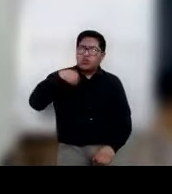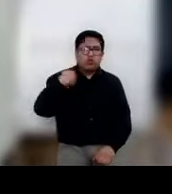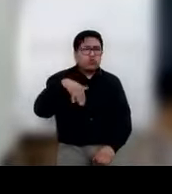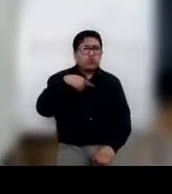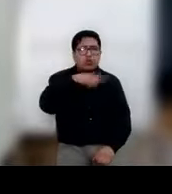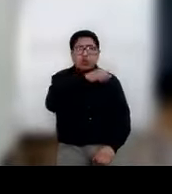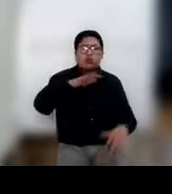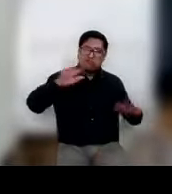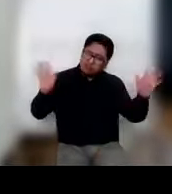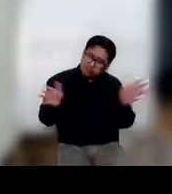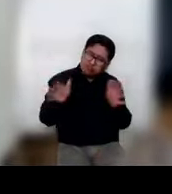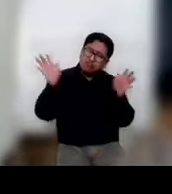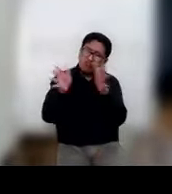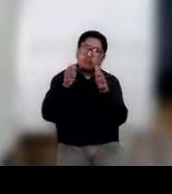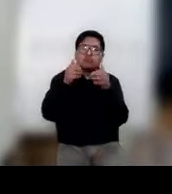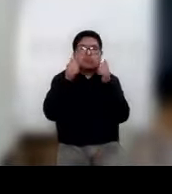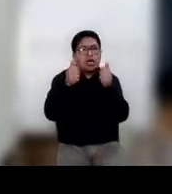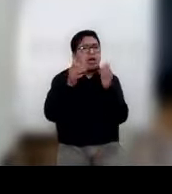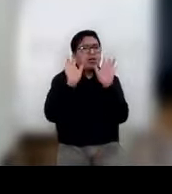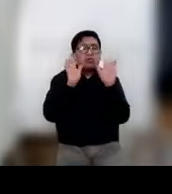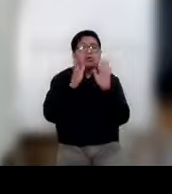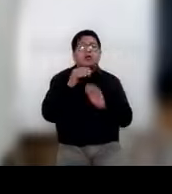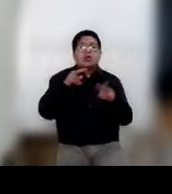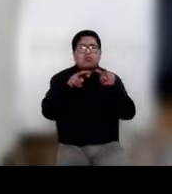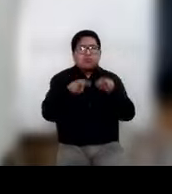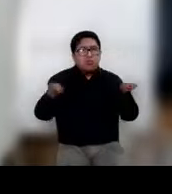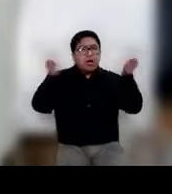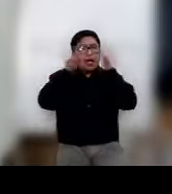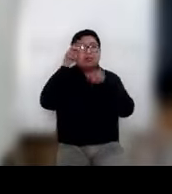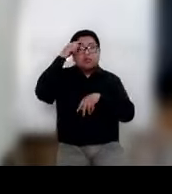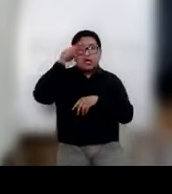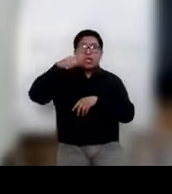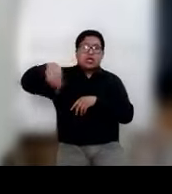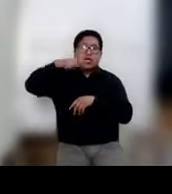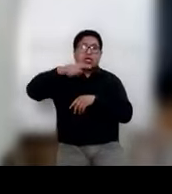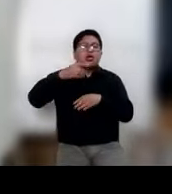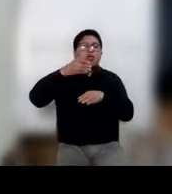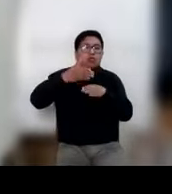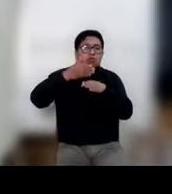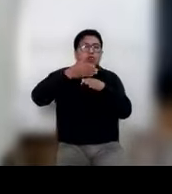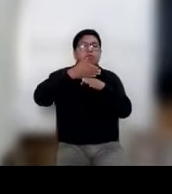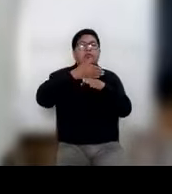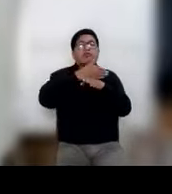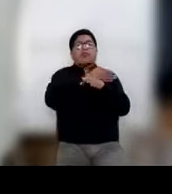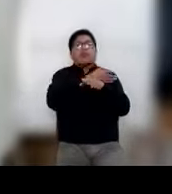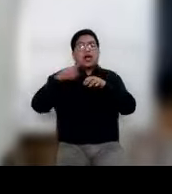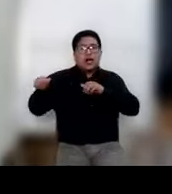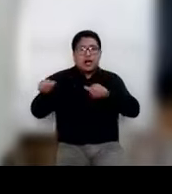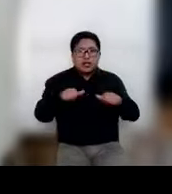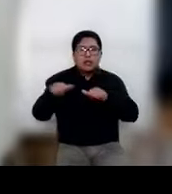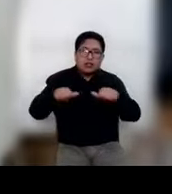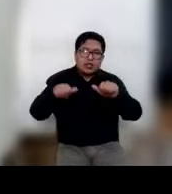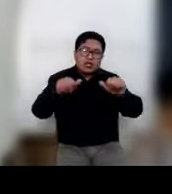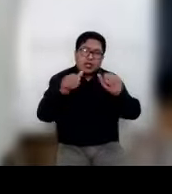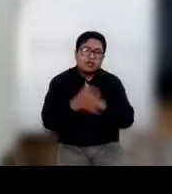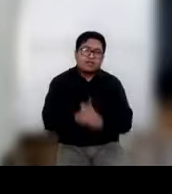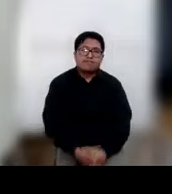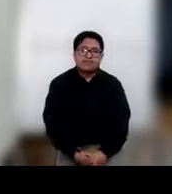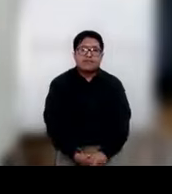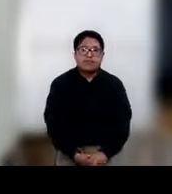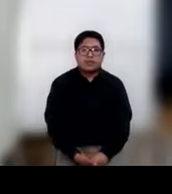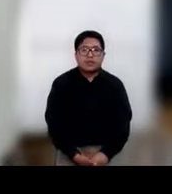y obviamente eso ha sido fundamental para que un poco retomemos nuestras actividades nuestra acción diremos en función de